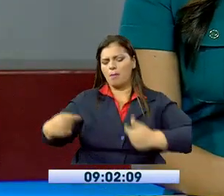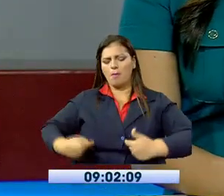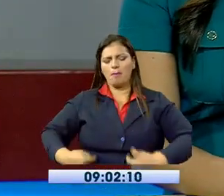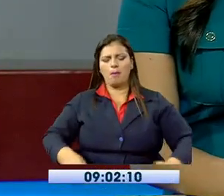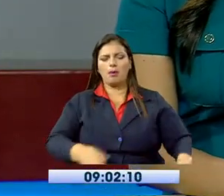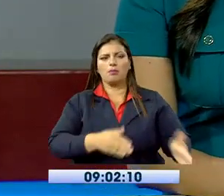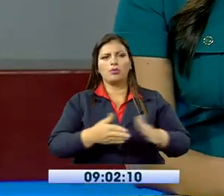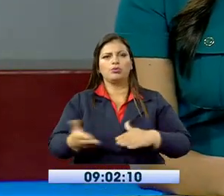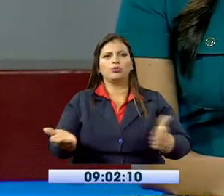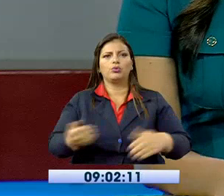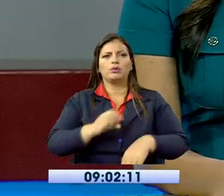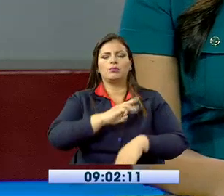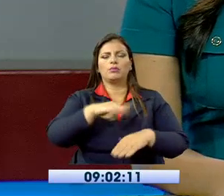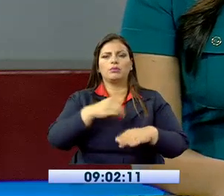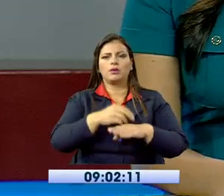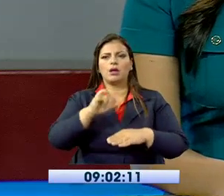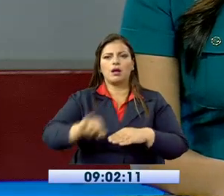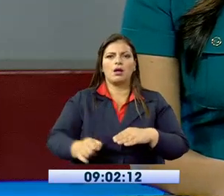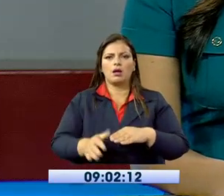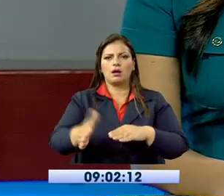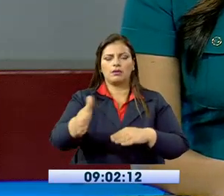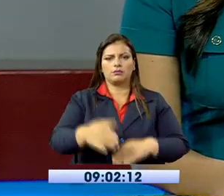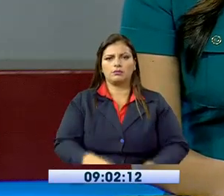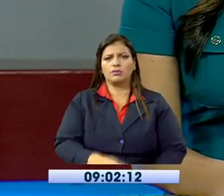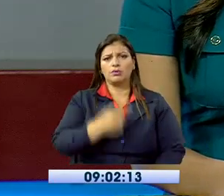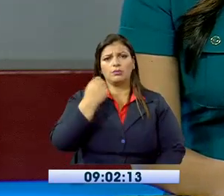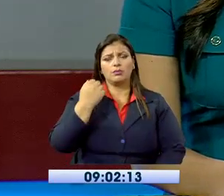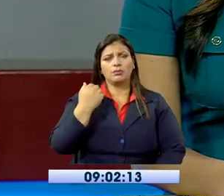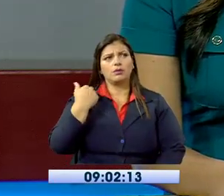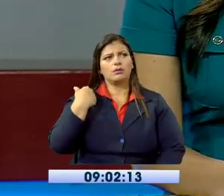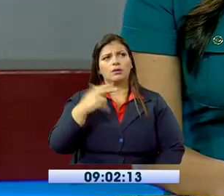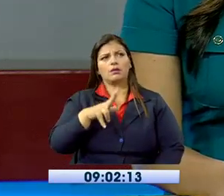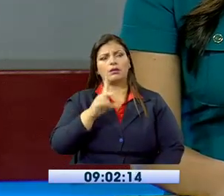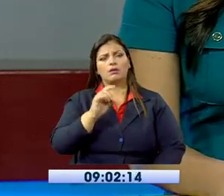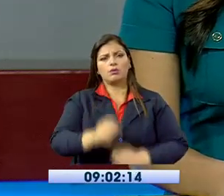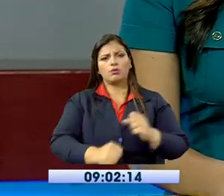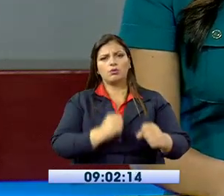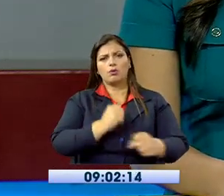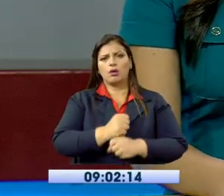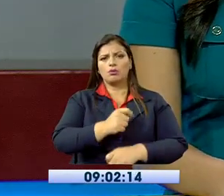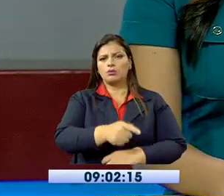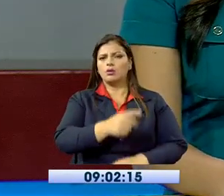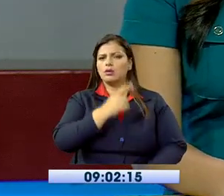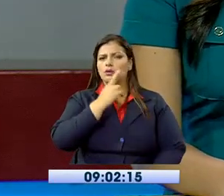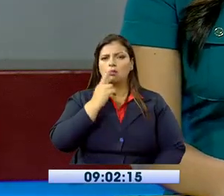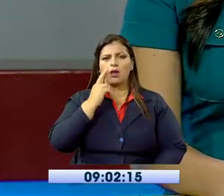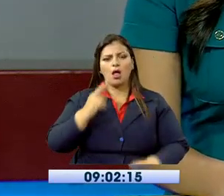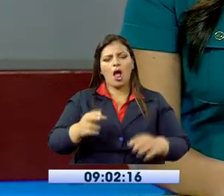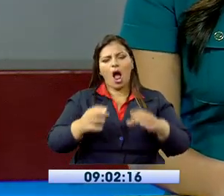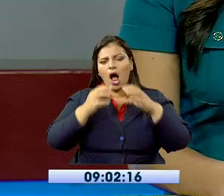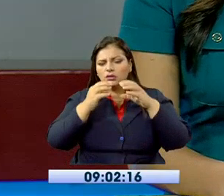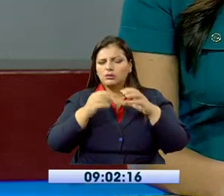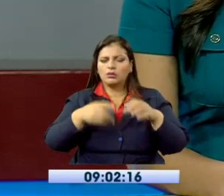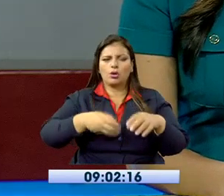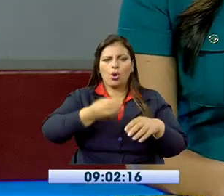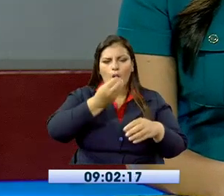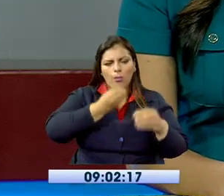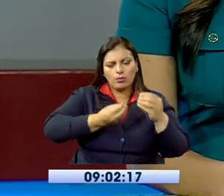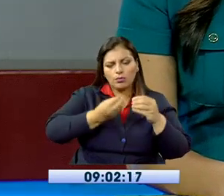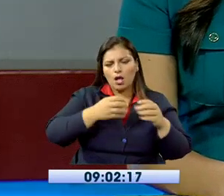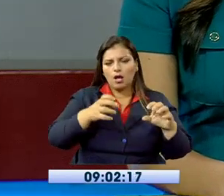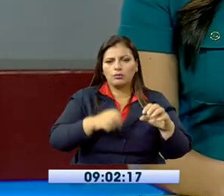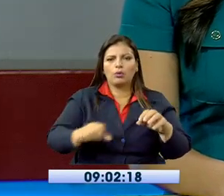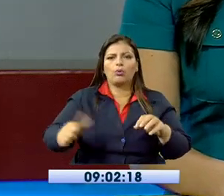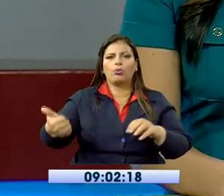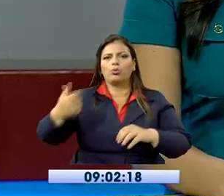las investigaciones, la víctima de 38 años de edad estaba en un lugar de comida rápida cuando supuestos sicarios a bordo de una motocicleta le